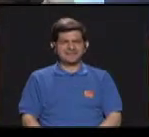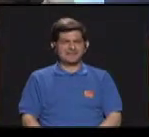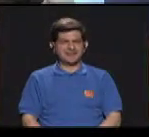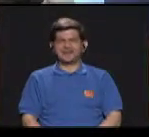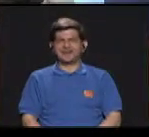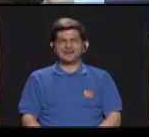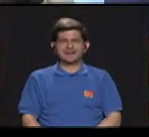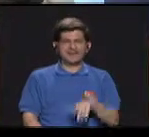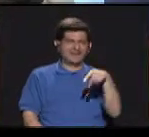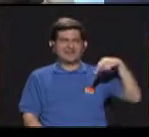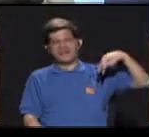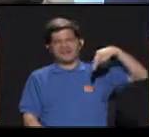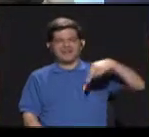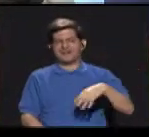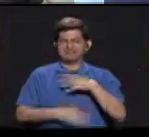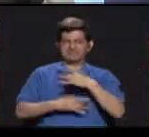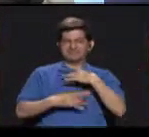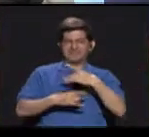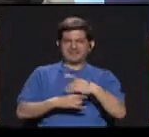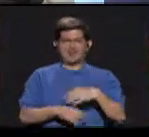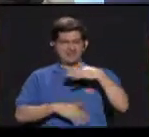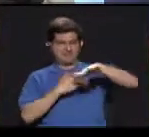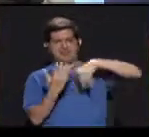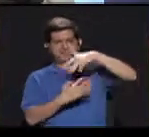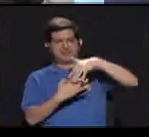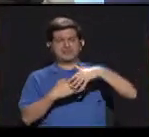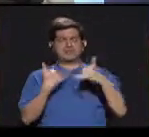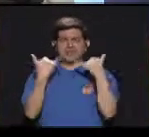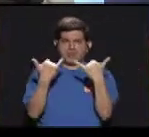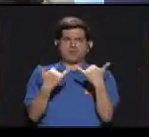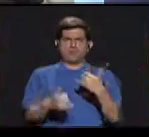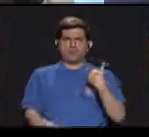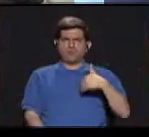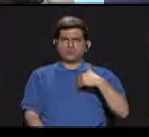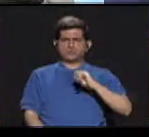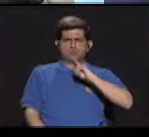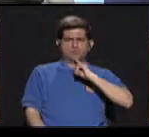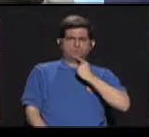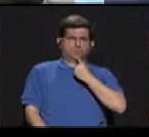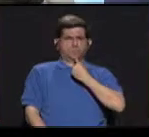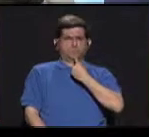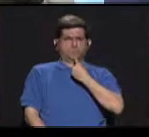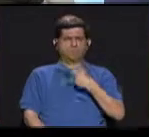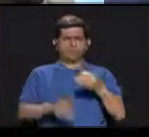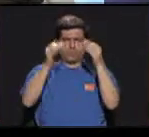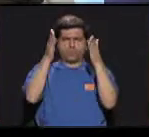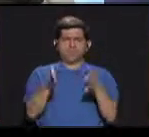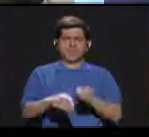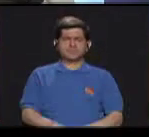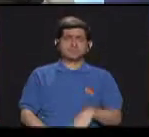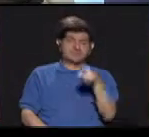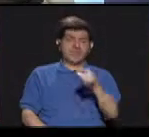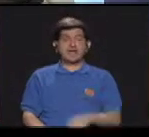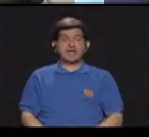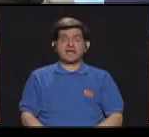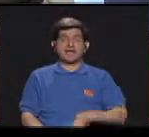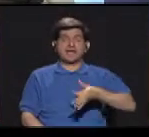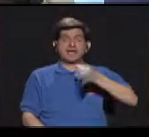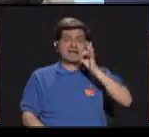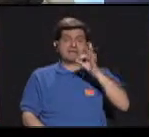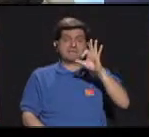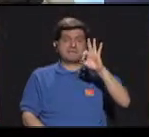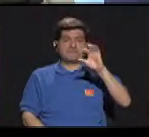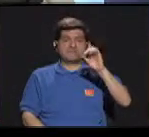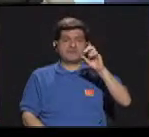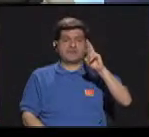esa forma tan graciosa en la que caminaba, en la que interactuaba y demás, y pasa a ser un señor muy serio, un señor juez en Café Fortuna, por ejemplo,